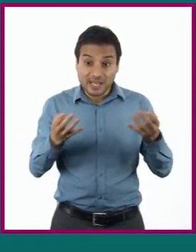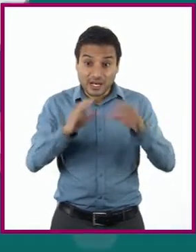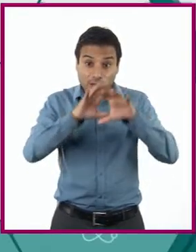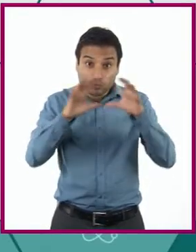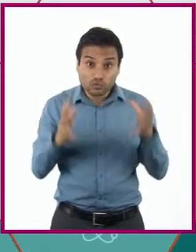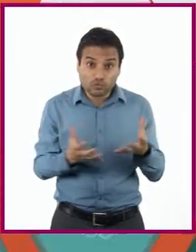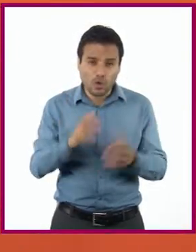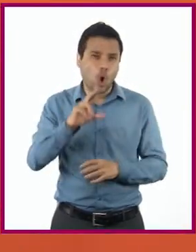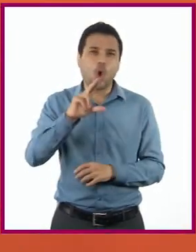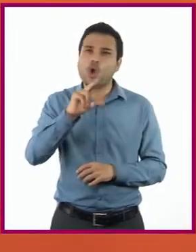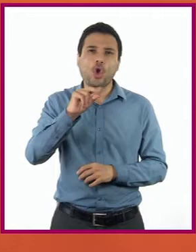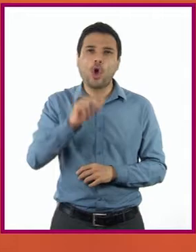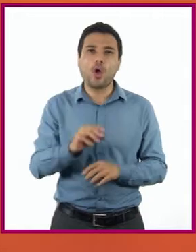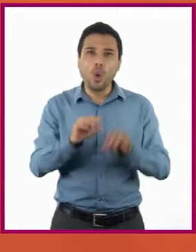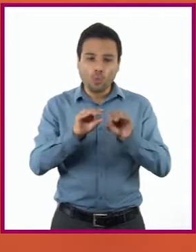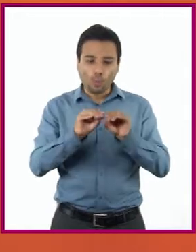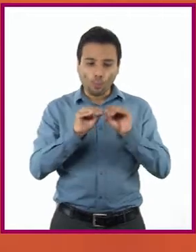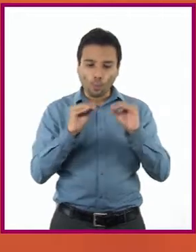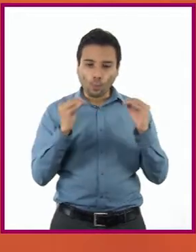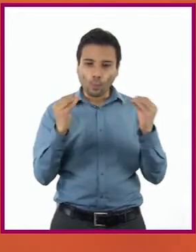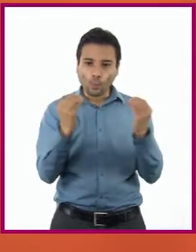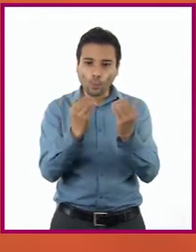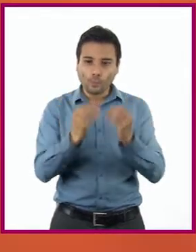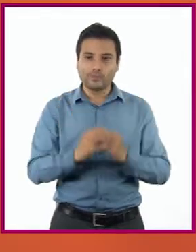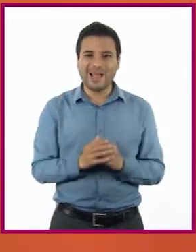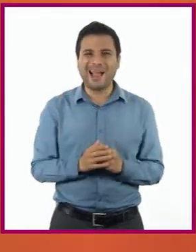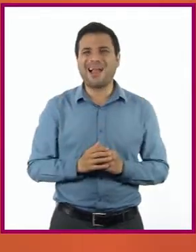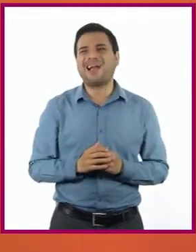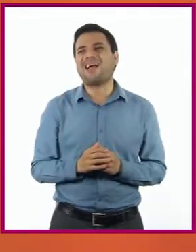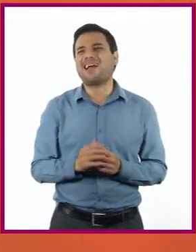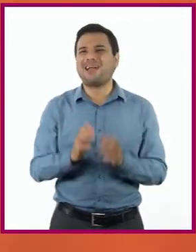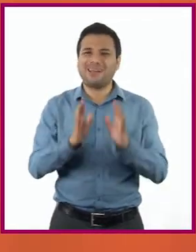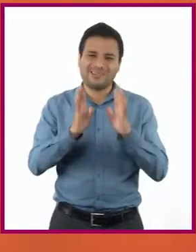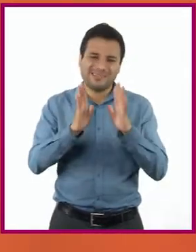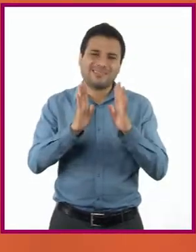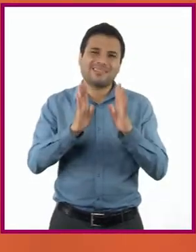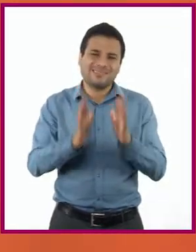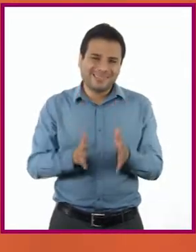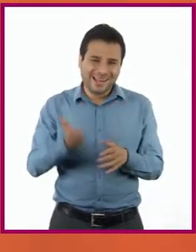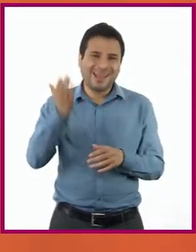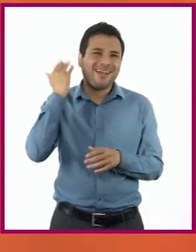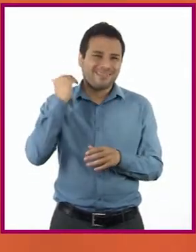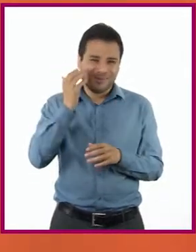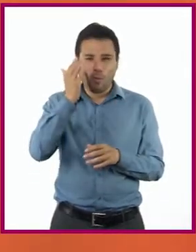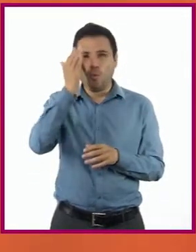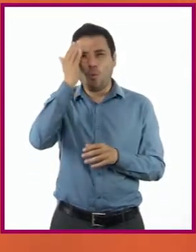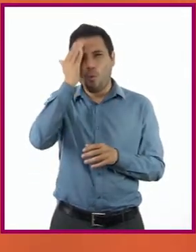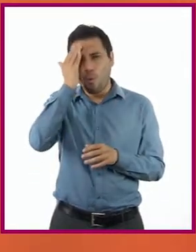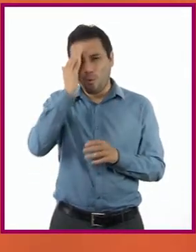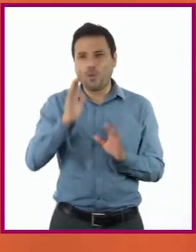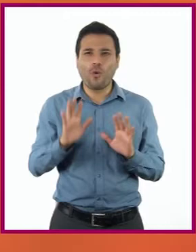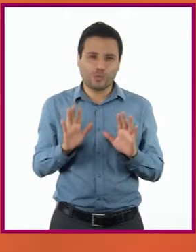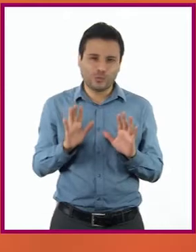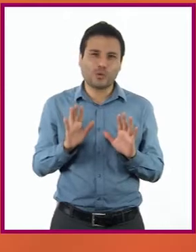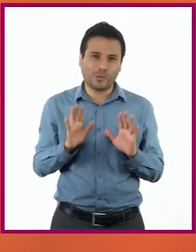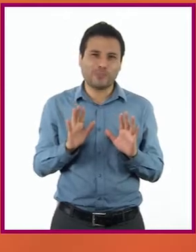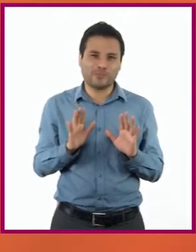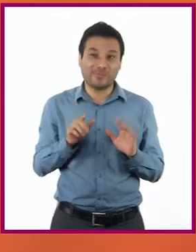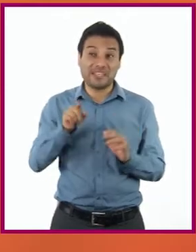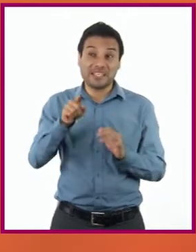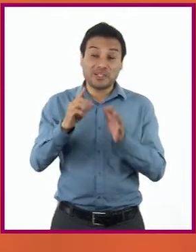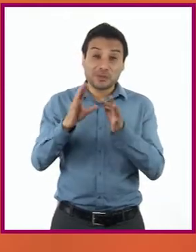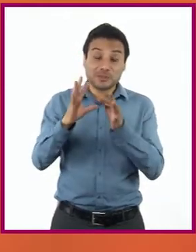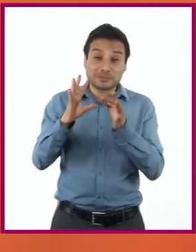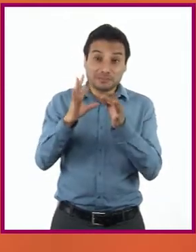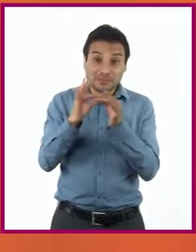plano. Ahora que lo menciona, sí había escuchado acerca de los terraplanistas. Cuando me enteré de las ideas que sostenían,